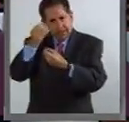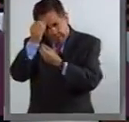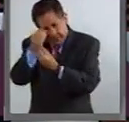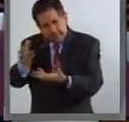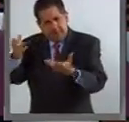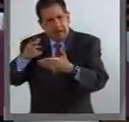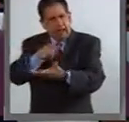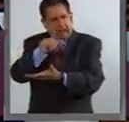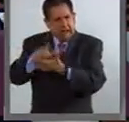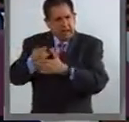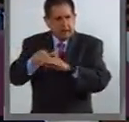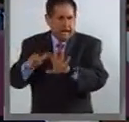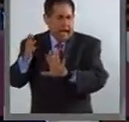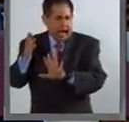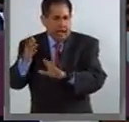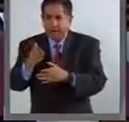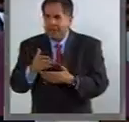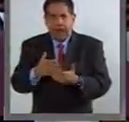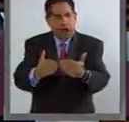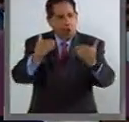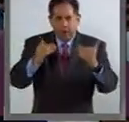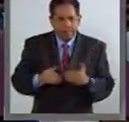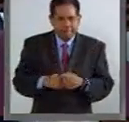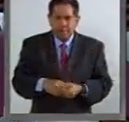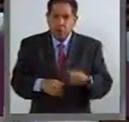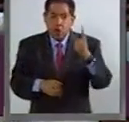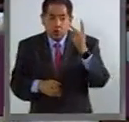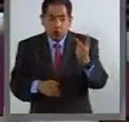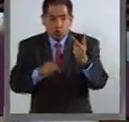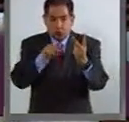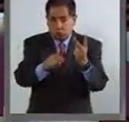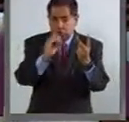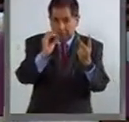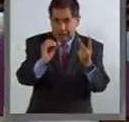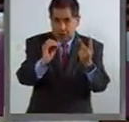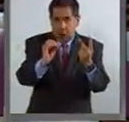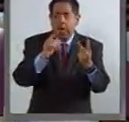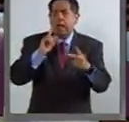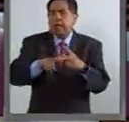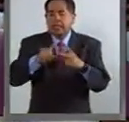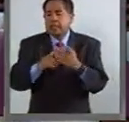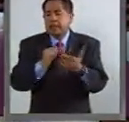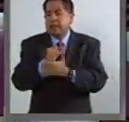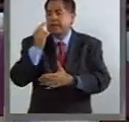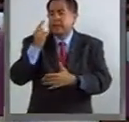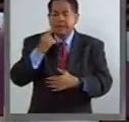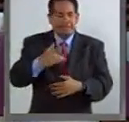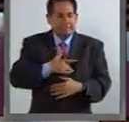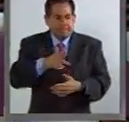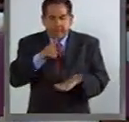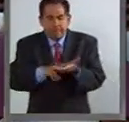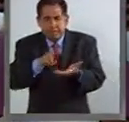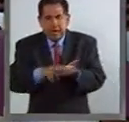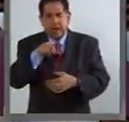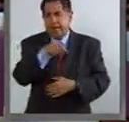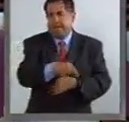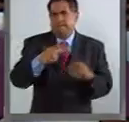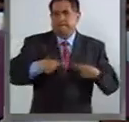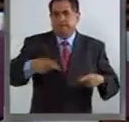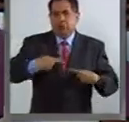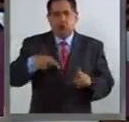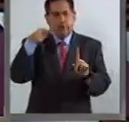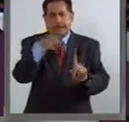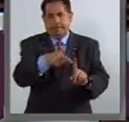los procesos legislativos. En la representación 2.0, el centro, el corazón de las decisiones es el ciudadano y está